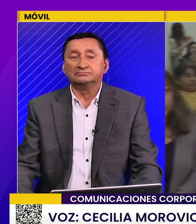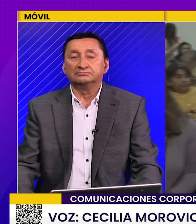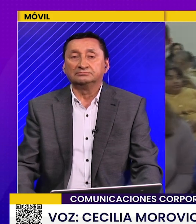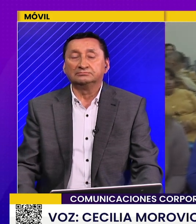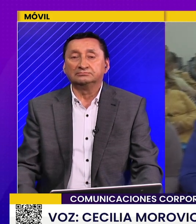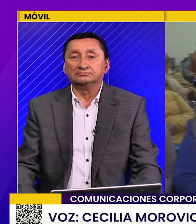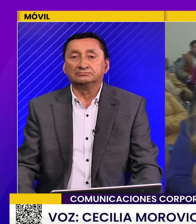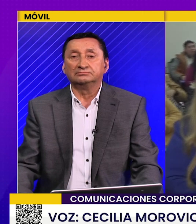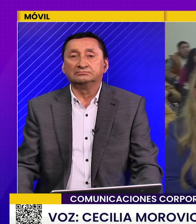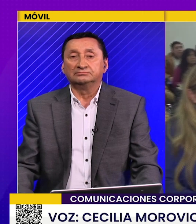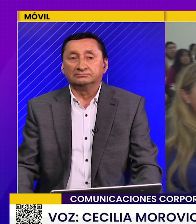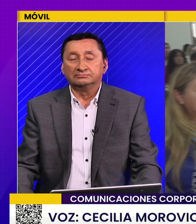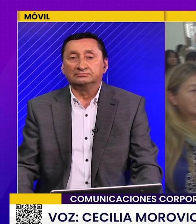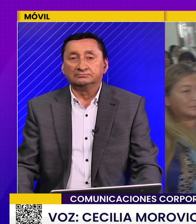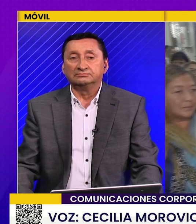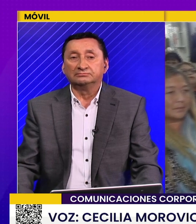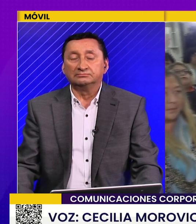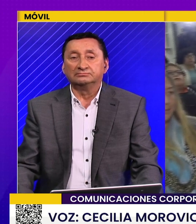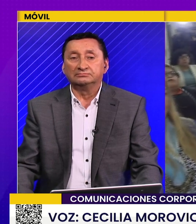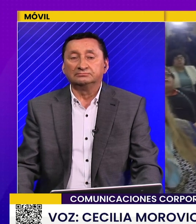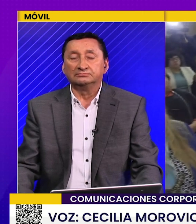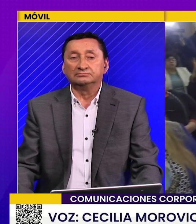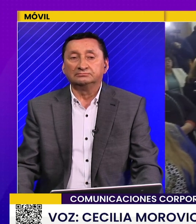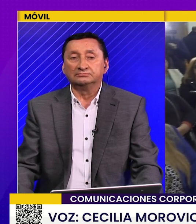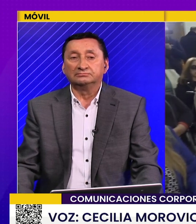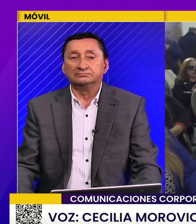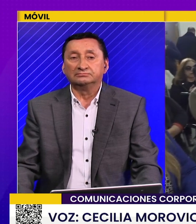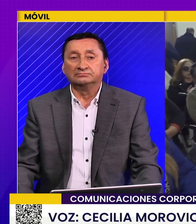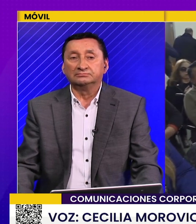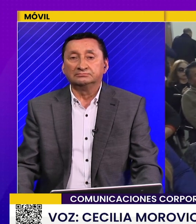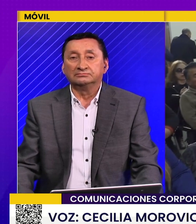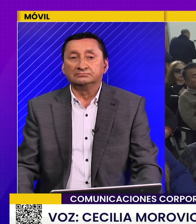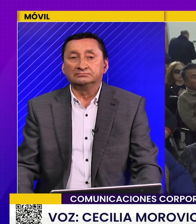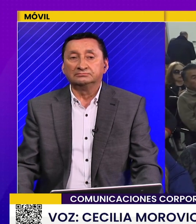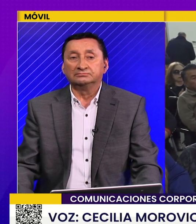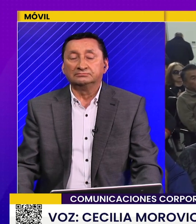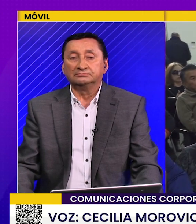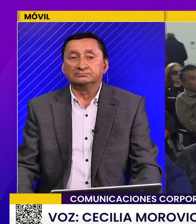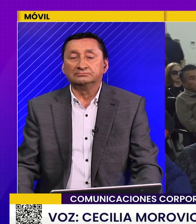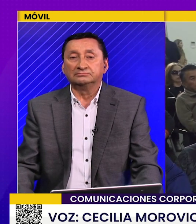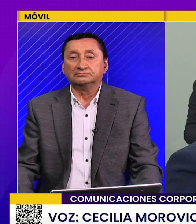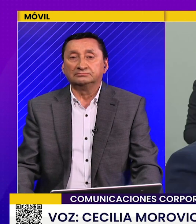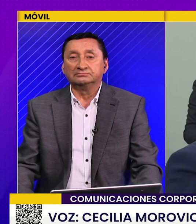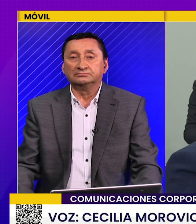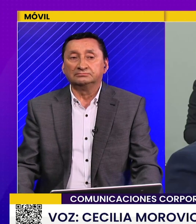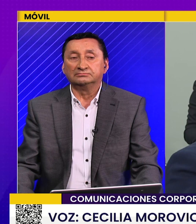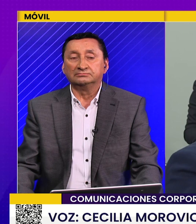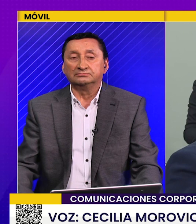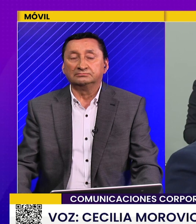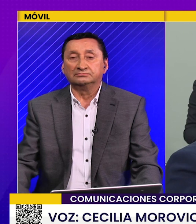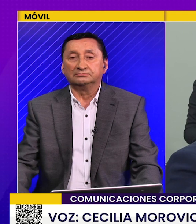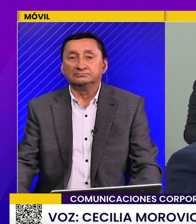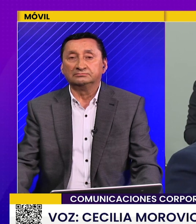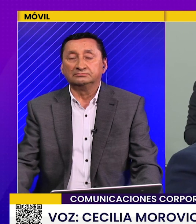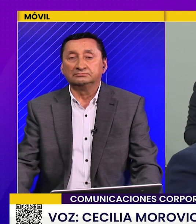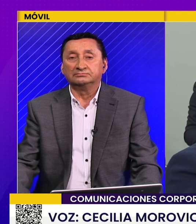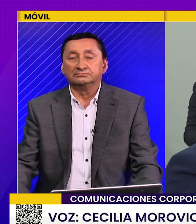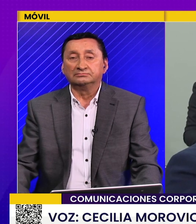,4%, y ahora hay un 22%. Entonces, es importante